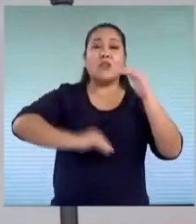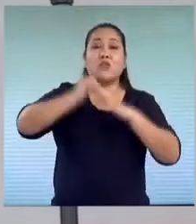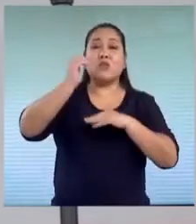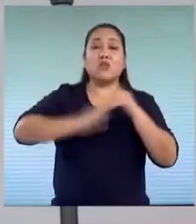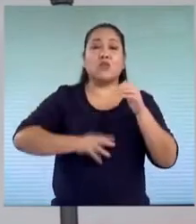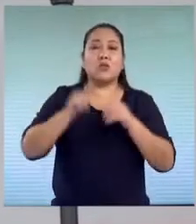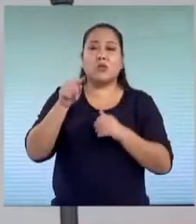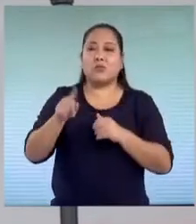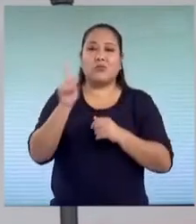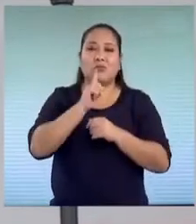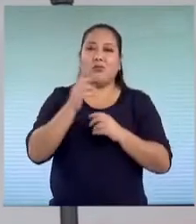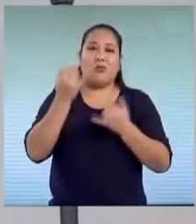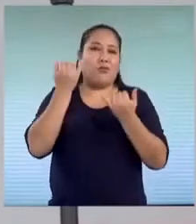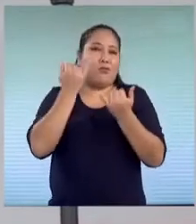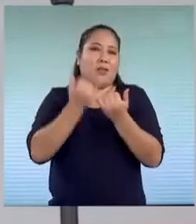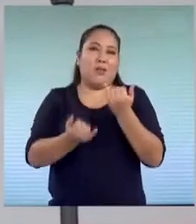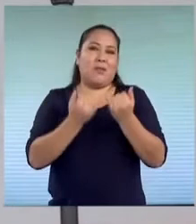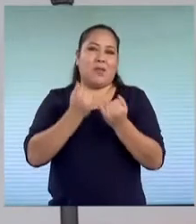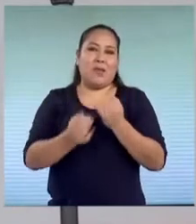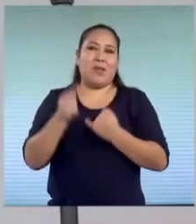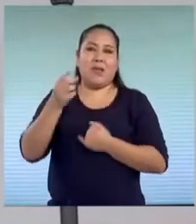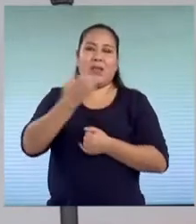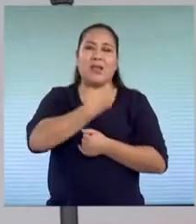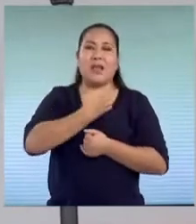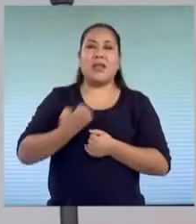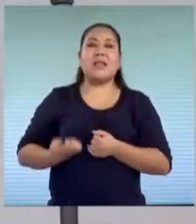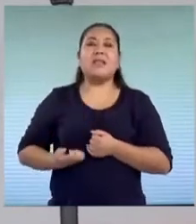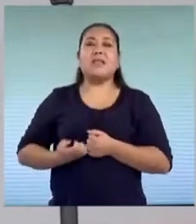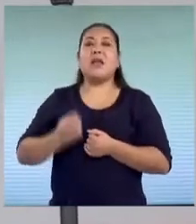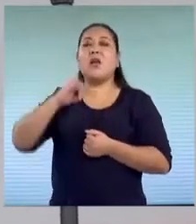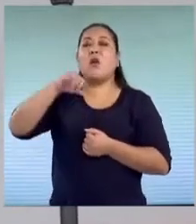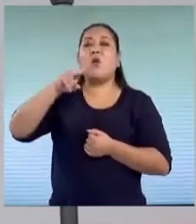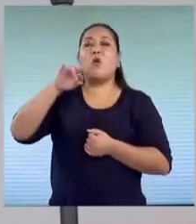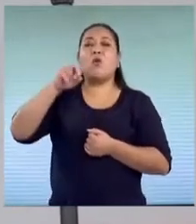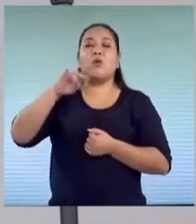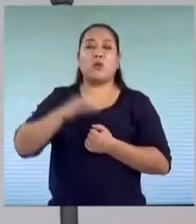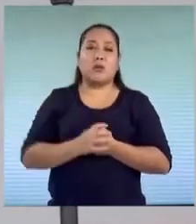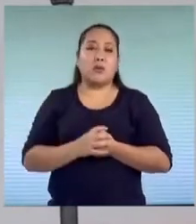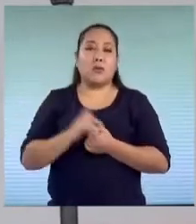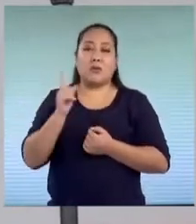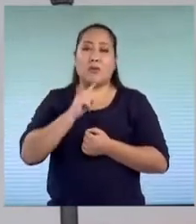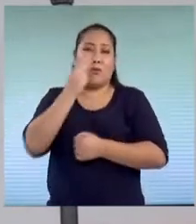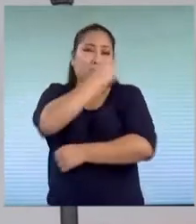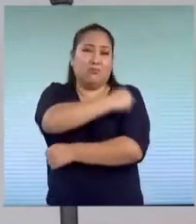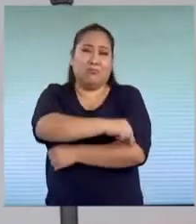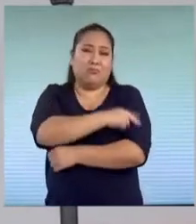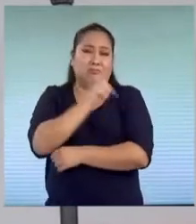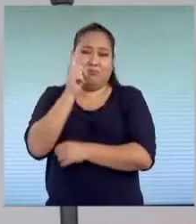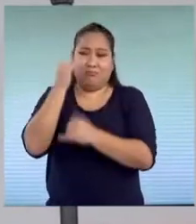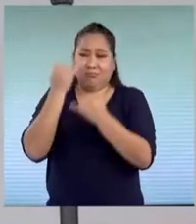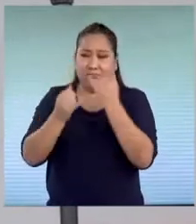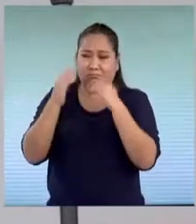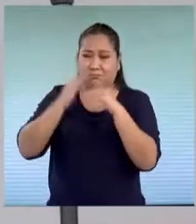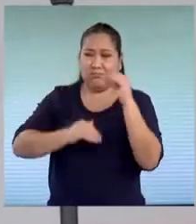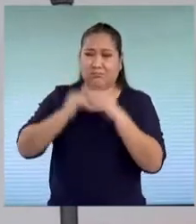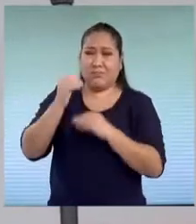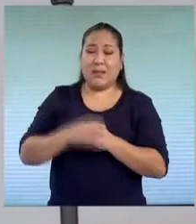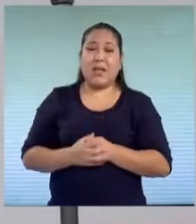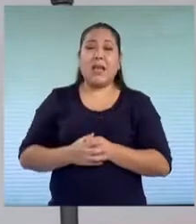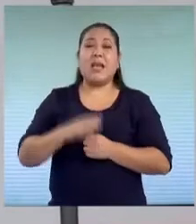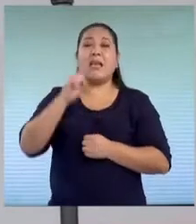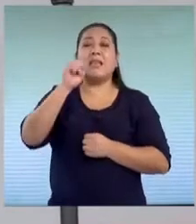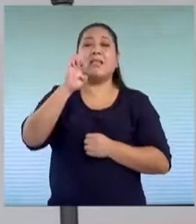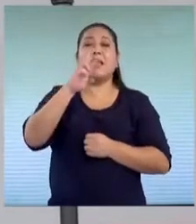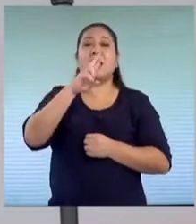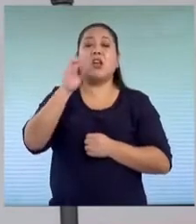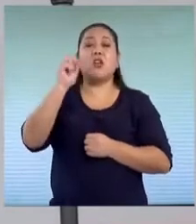que tampoco terminaron en el gobierno regional de Junín, ni siquiera los hospitales. El señor Cerrón,